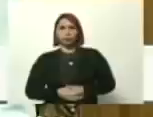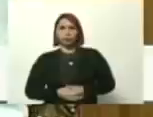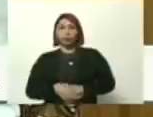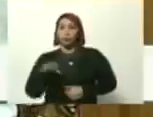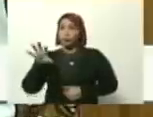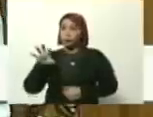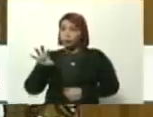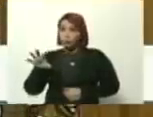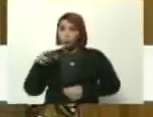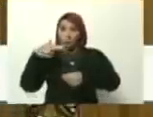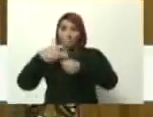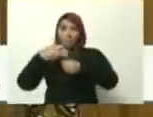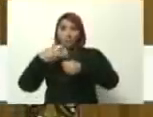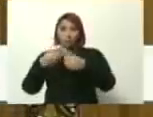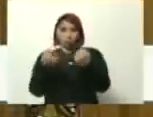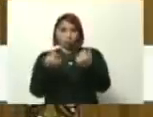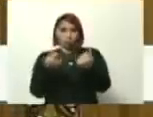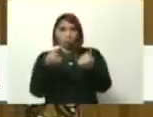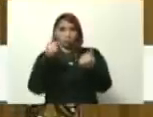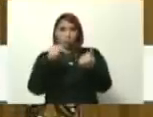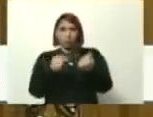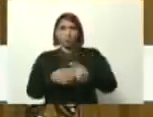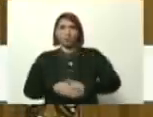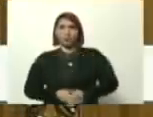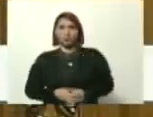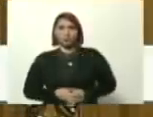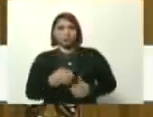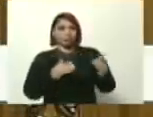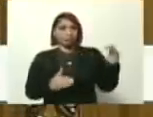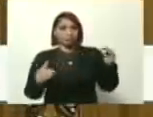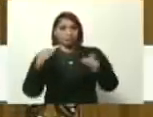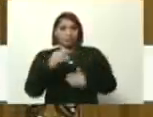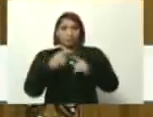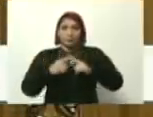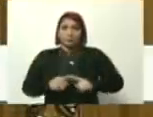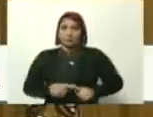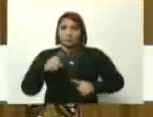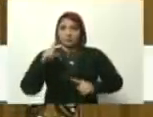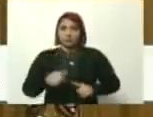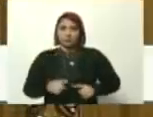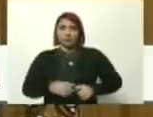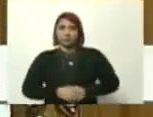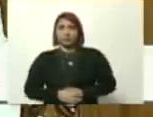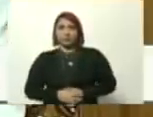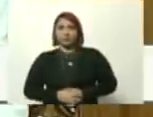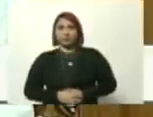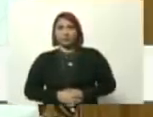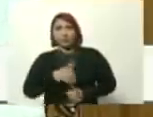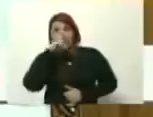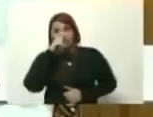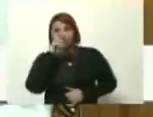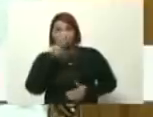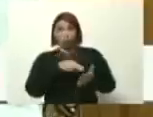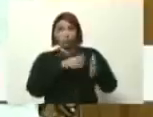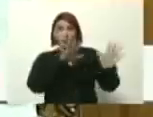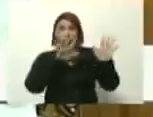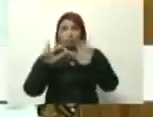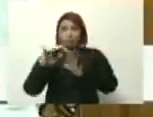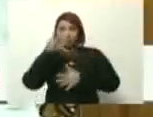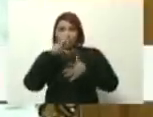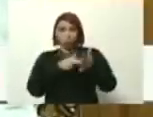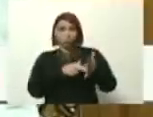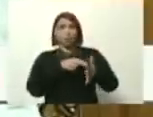dependiente de la renta petrolera, extractivista y dependiente. Los años 2018,